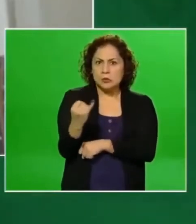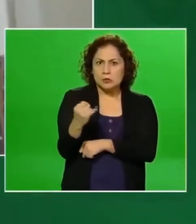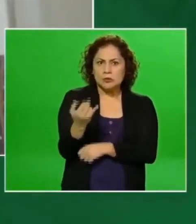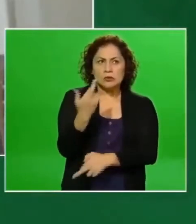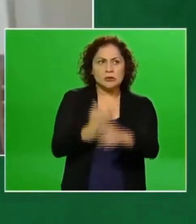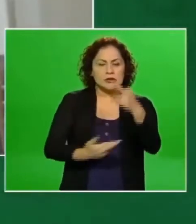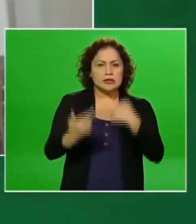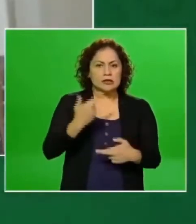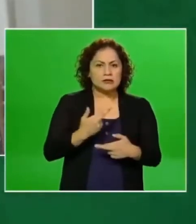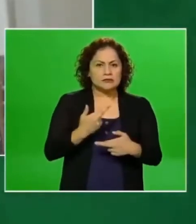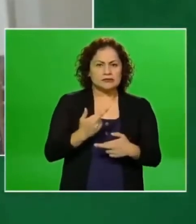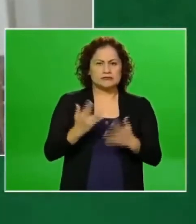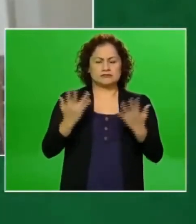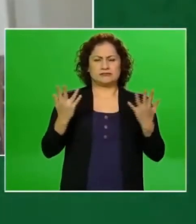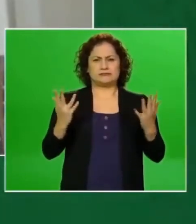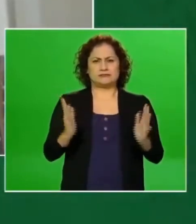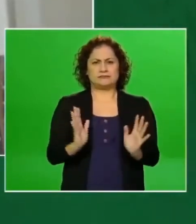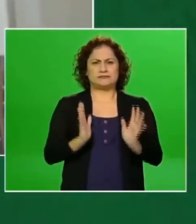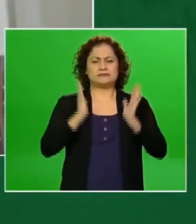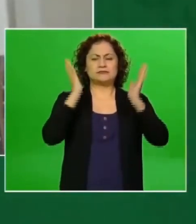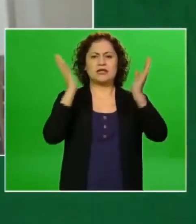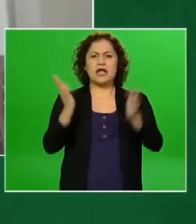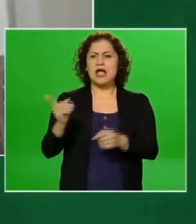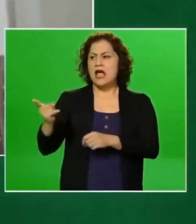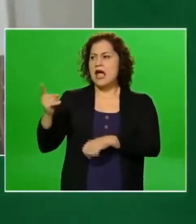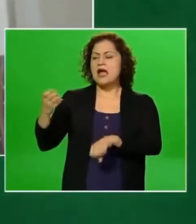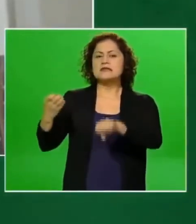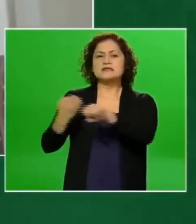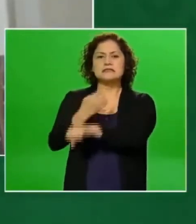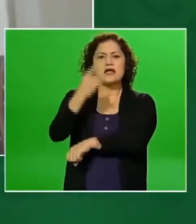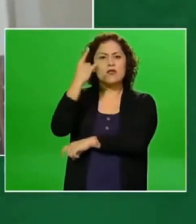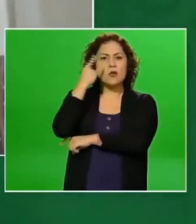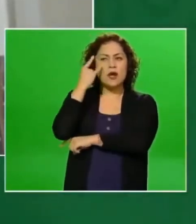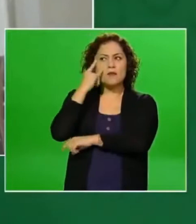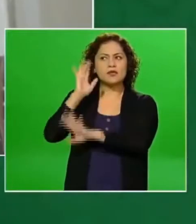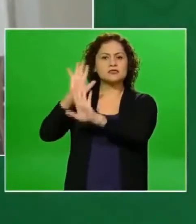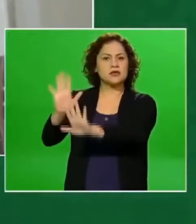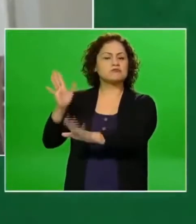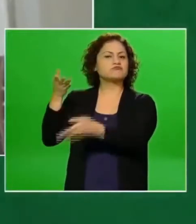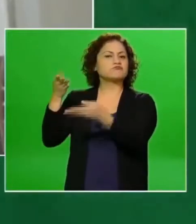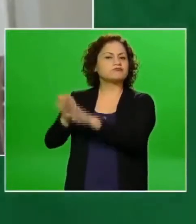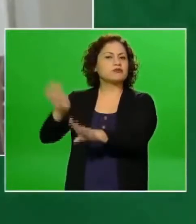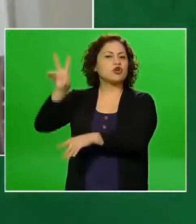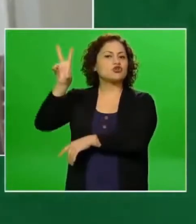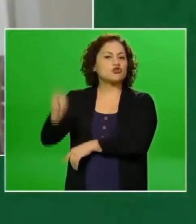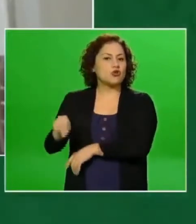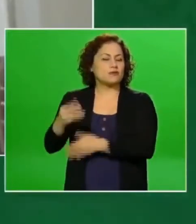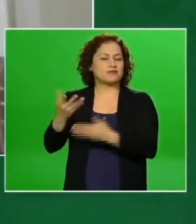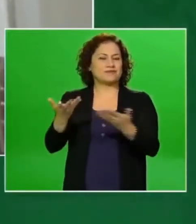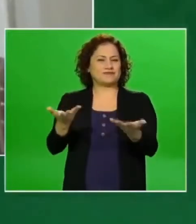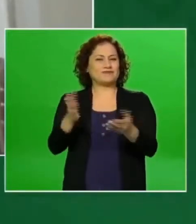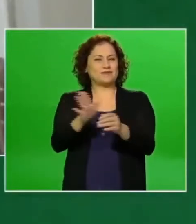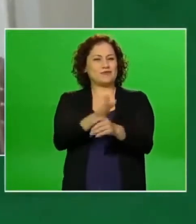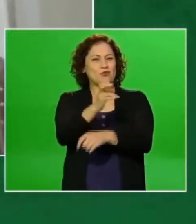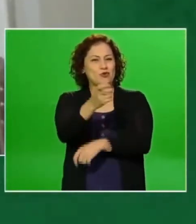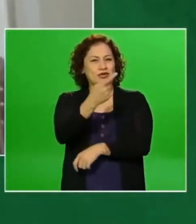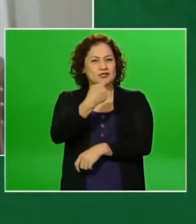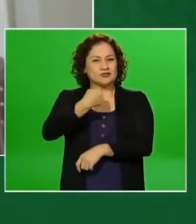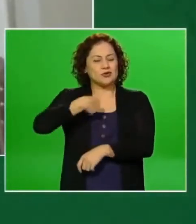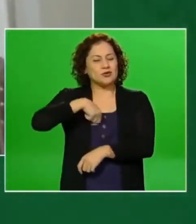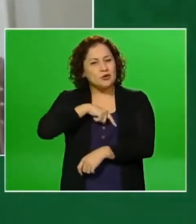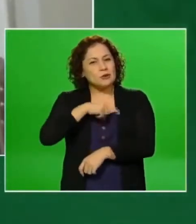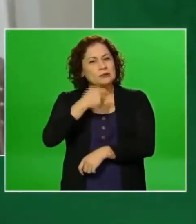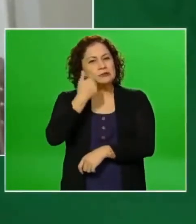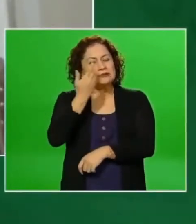Campeche pasa semáforo amarillo y no, entonces van de vuelta. Entonces la pregunta más bien es, si nos